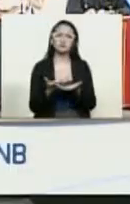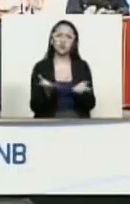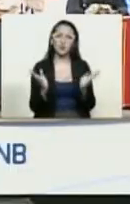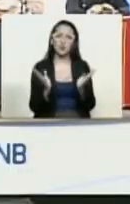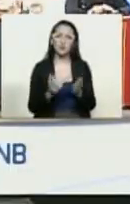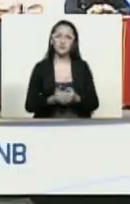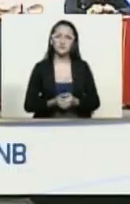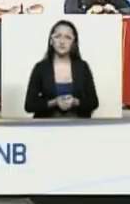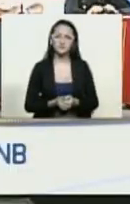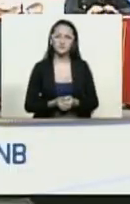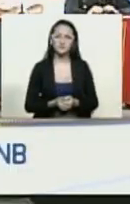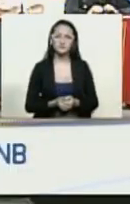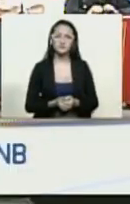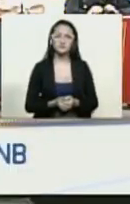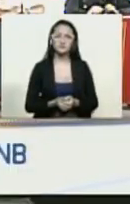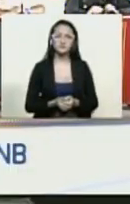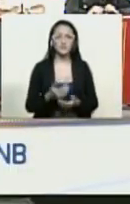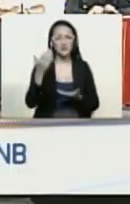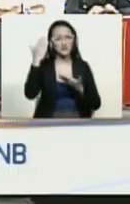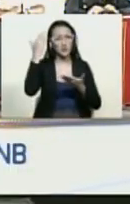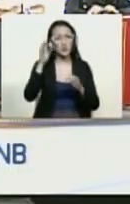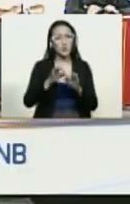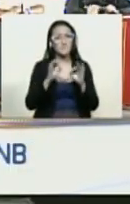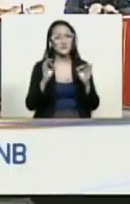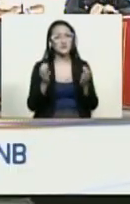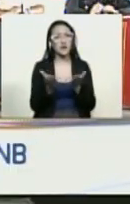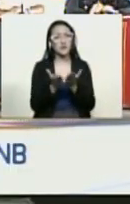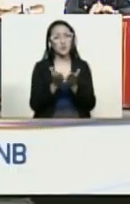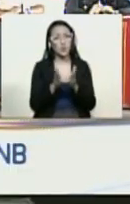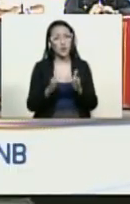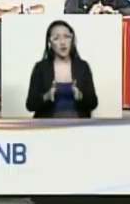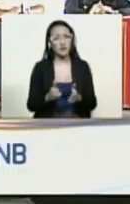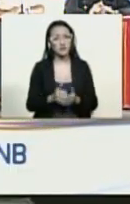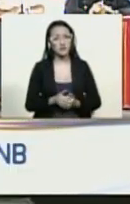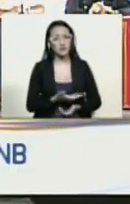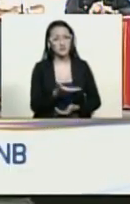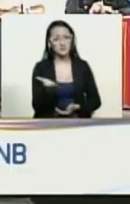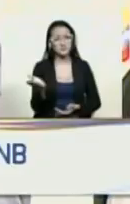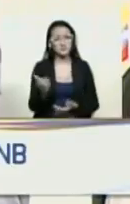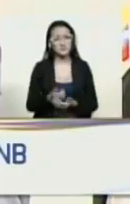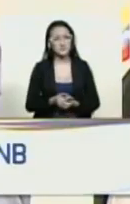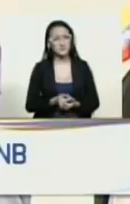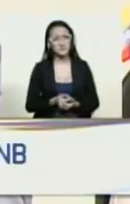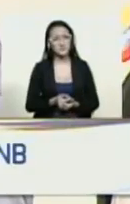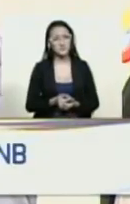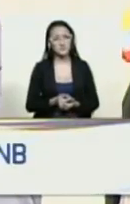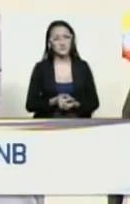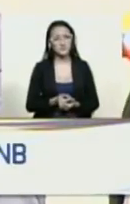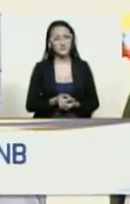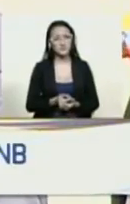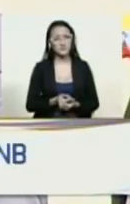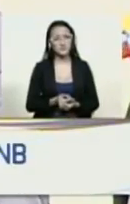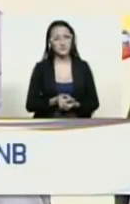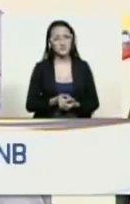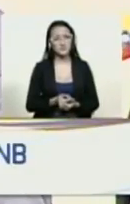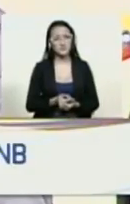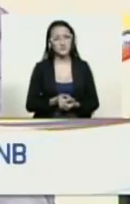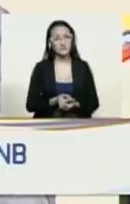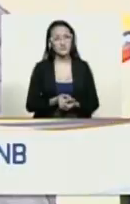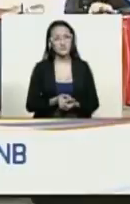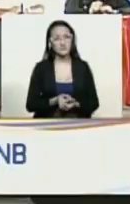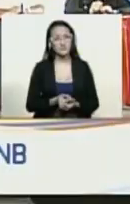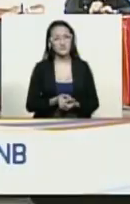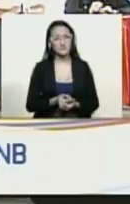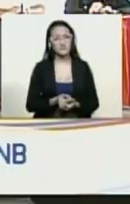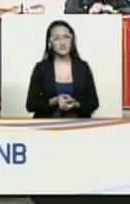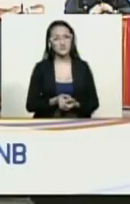Reverol, a los estudiantes, saludo muy especial a los estudiantes de la Universidad Nacional Experimental, a la cual le